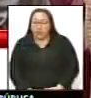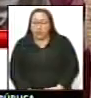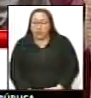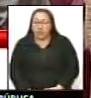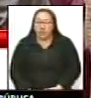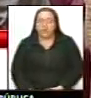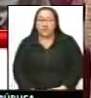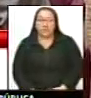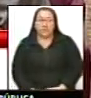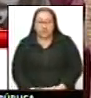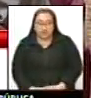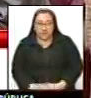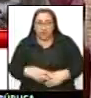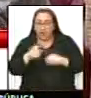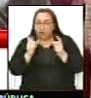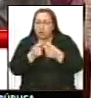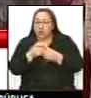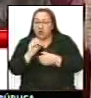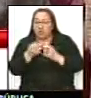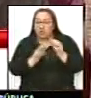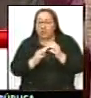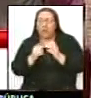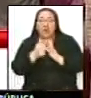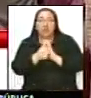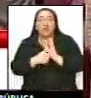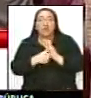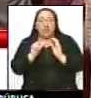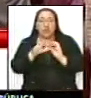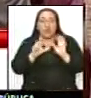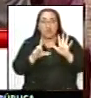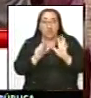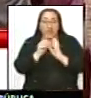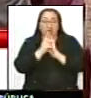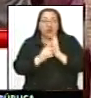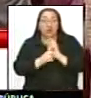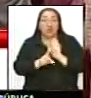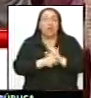Finanzas en el artículo 37 del decreto legislativo